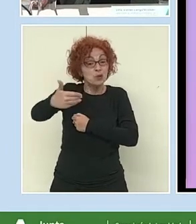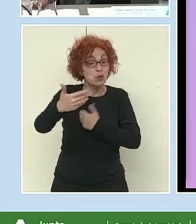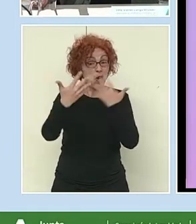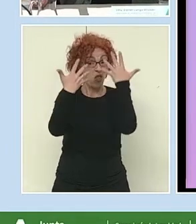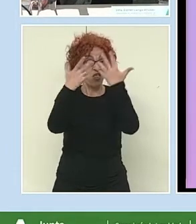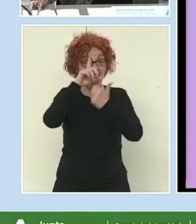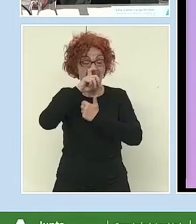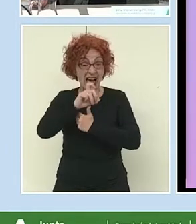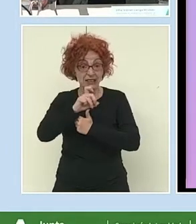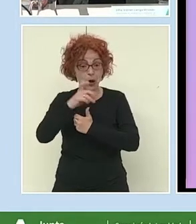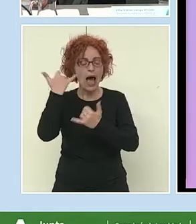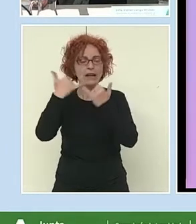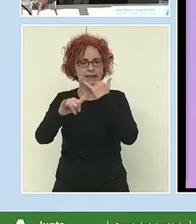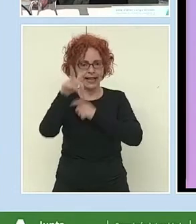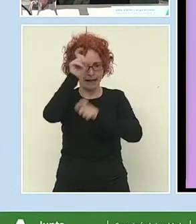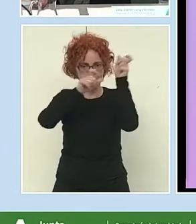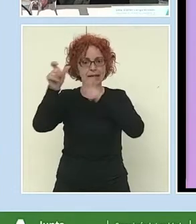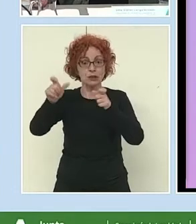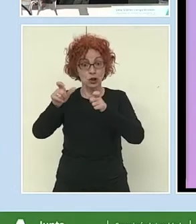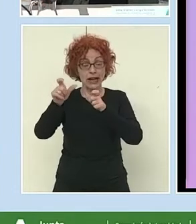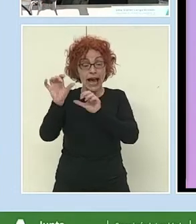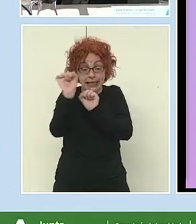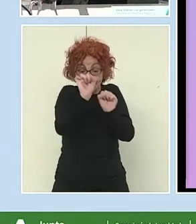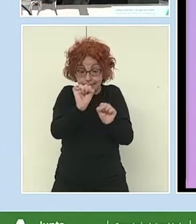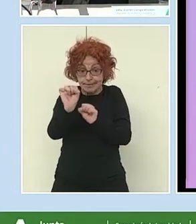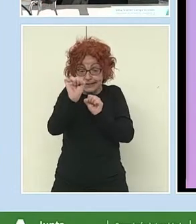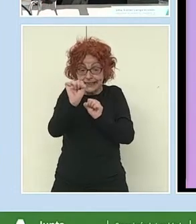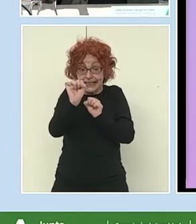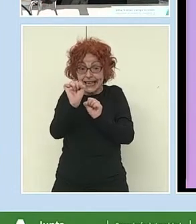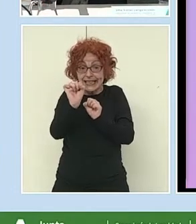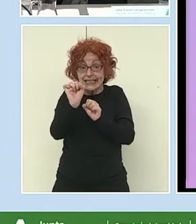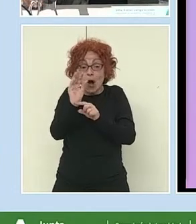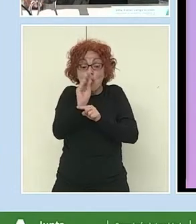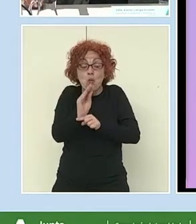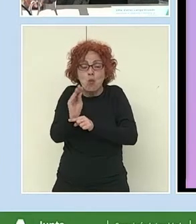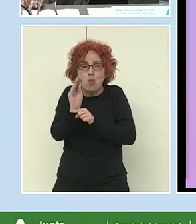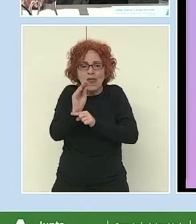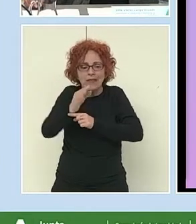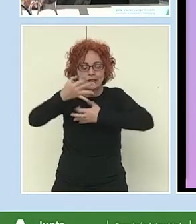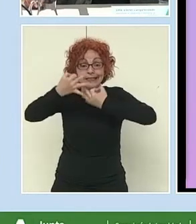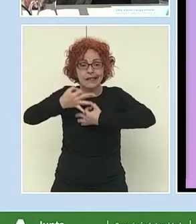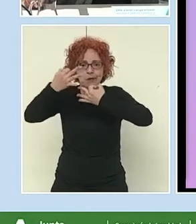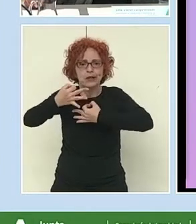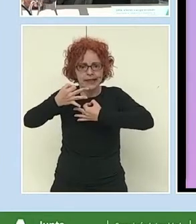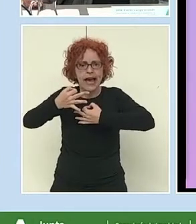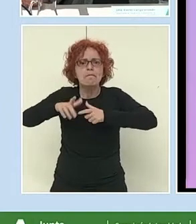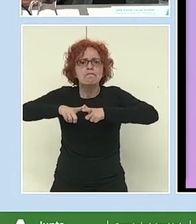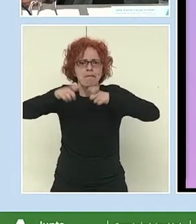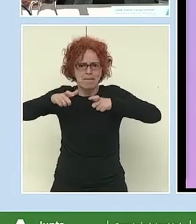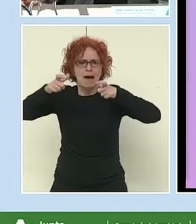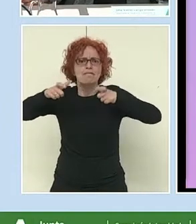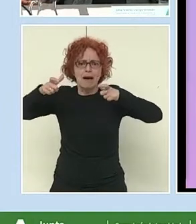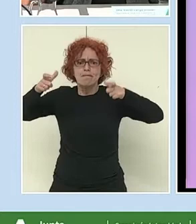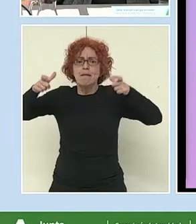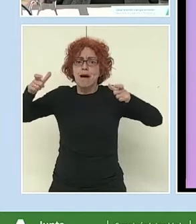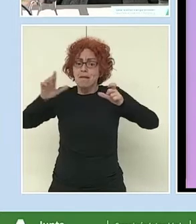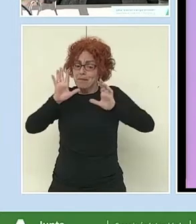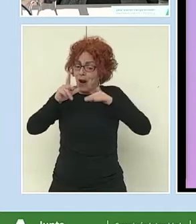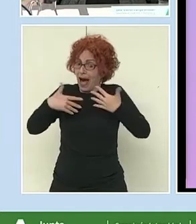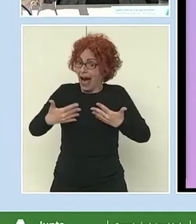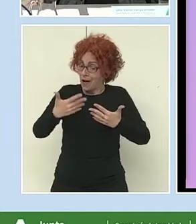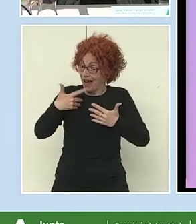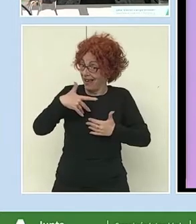demanda creciente y se prevé que esta demanda va a continuar en el tiempo. Con estos datos,